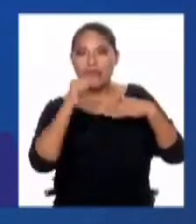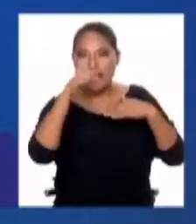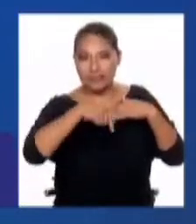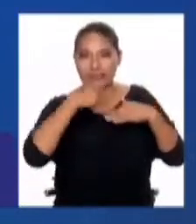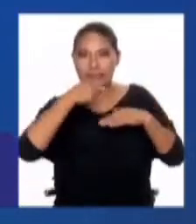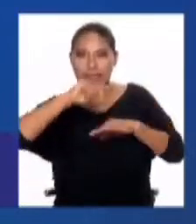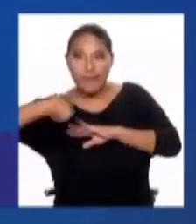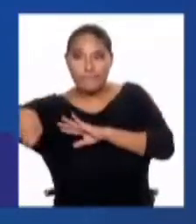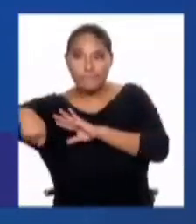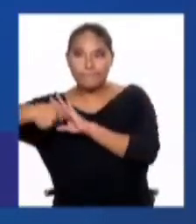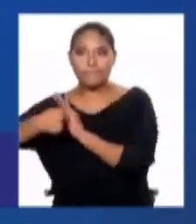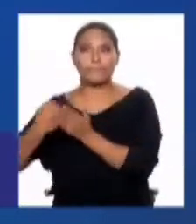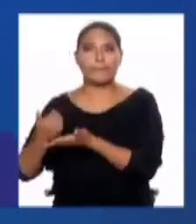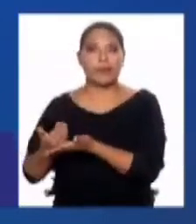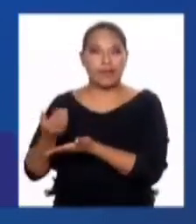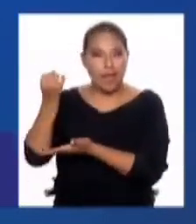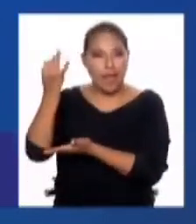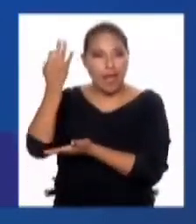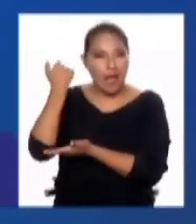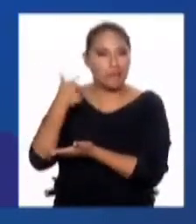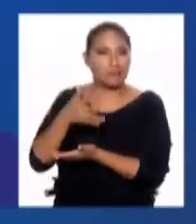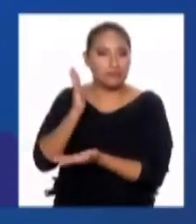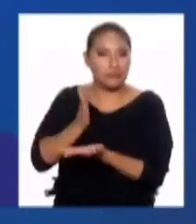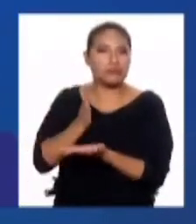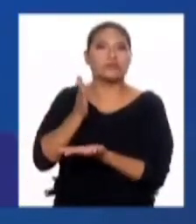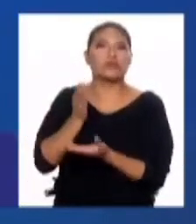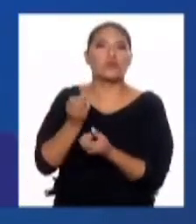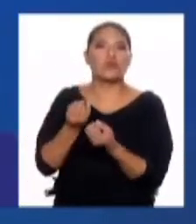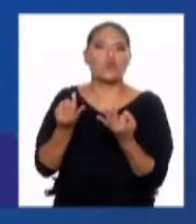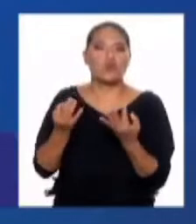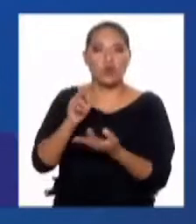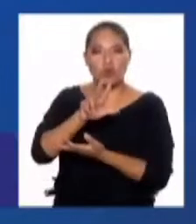por 883 mil millones,